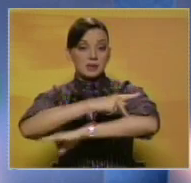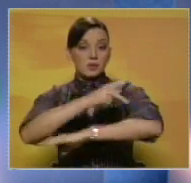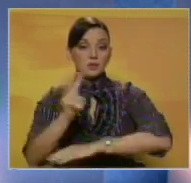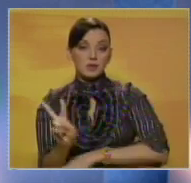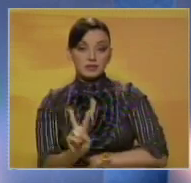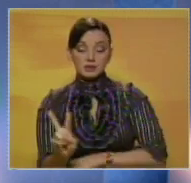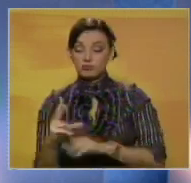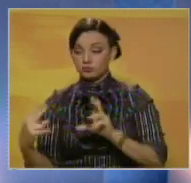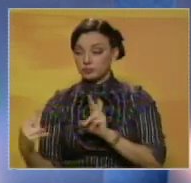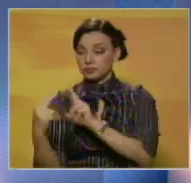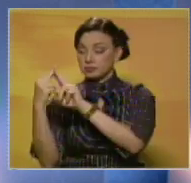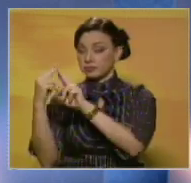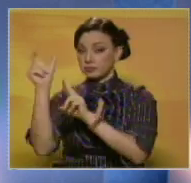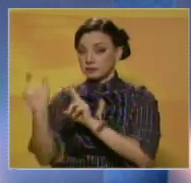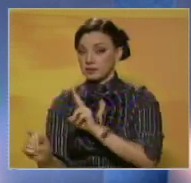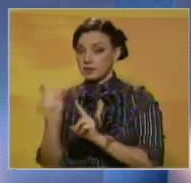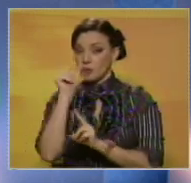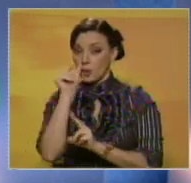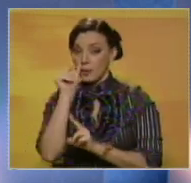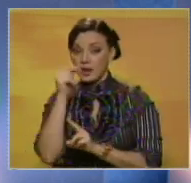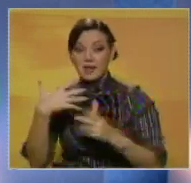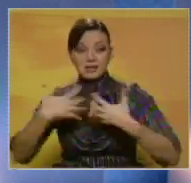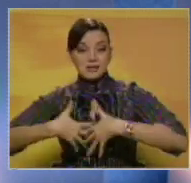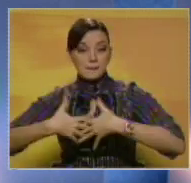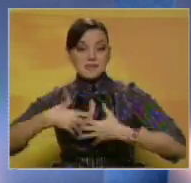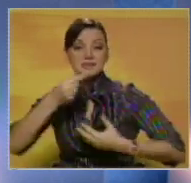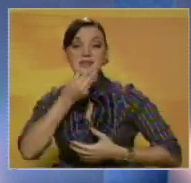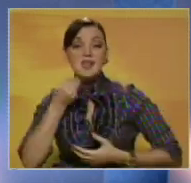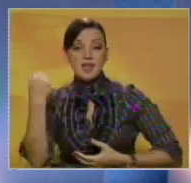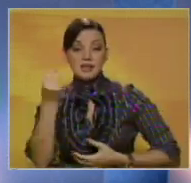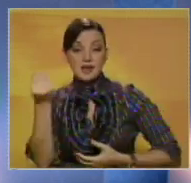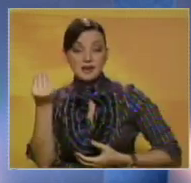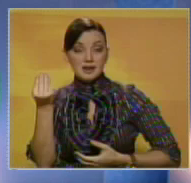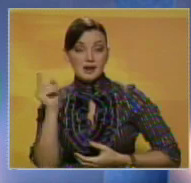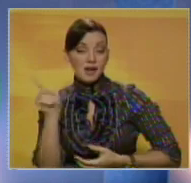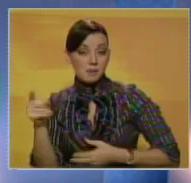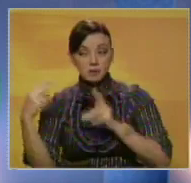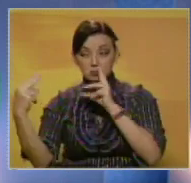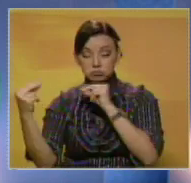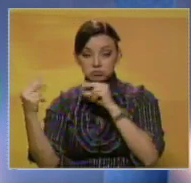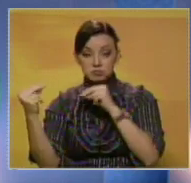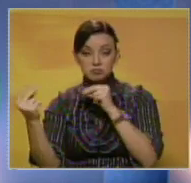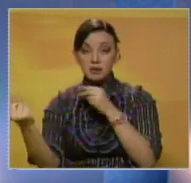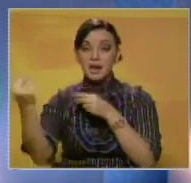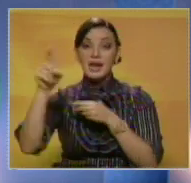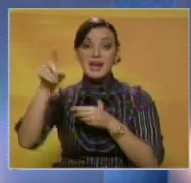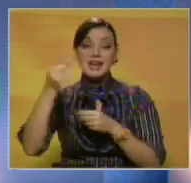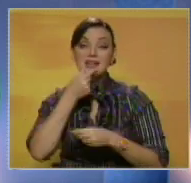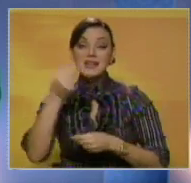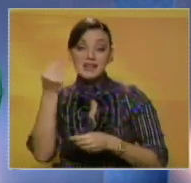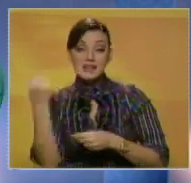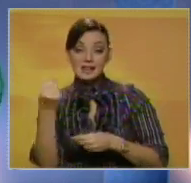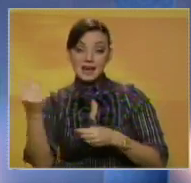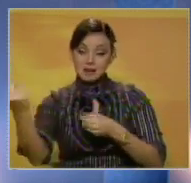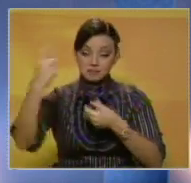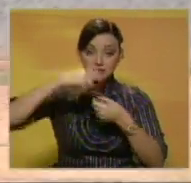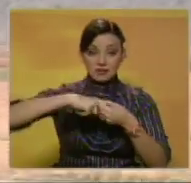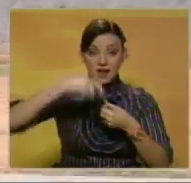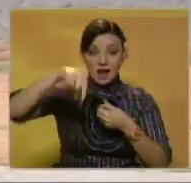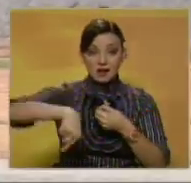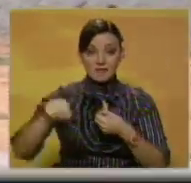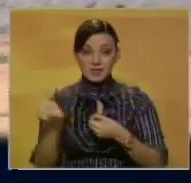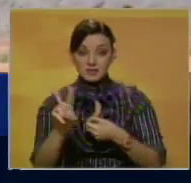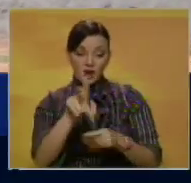Descalzi, presidente de la empresa energética italiana Eni, para evaluar las posibilidades de aumentar inversiones en proyectos de gas costa afuera.